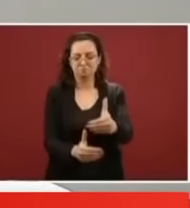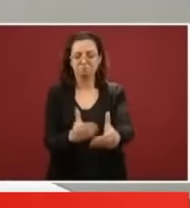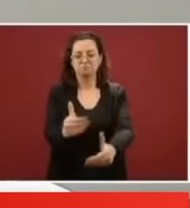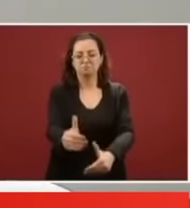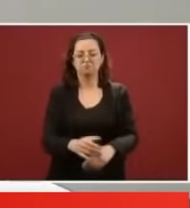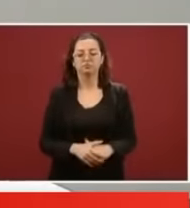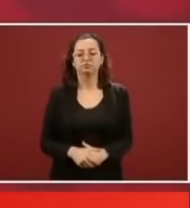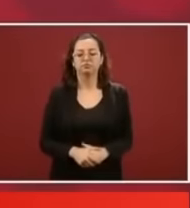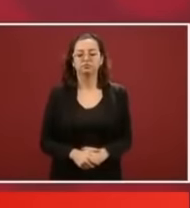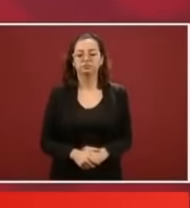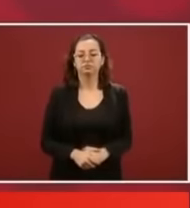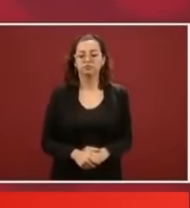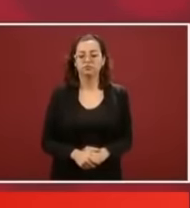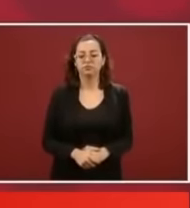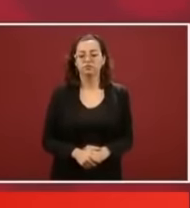Y